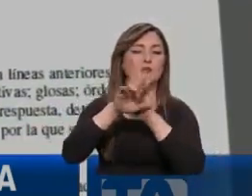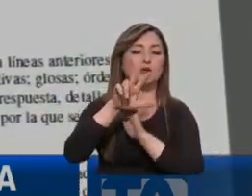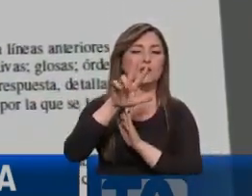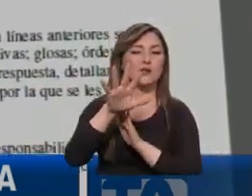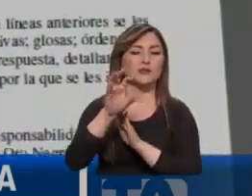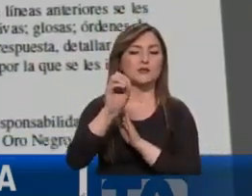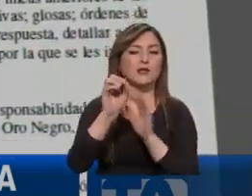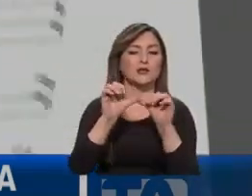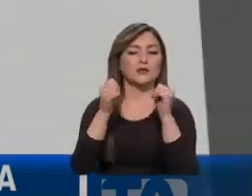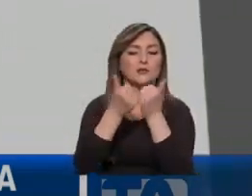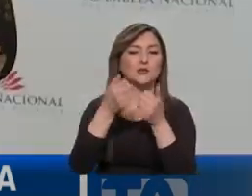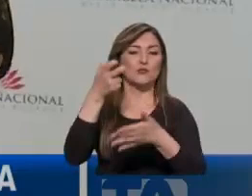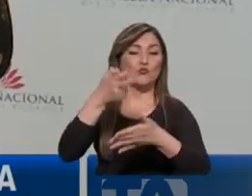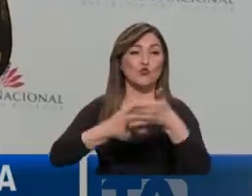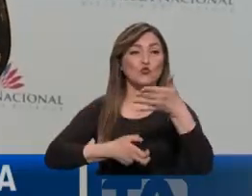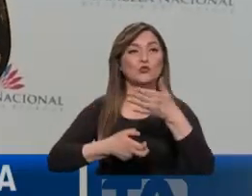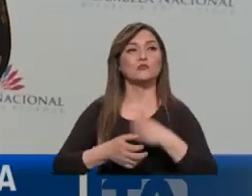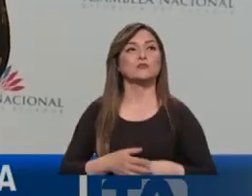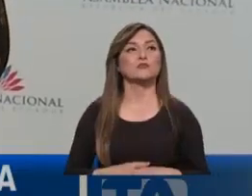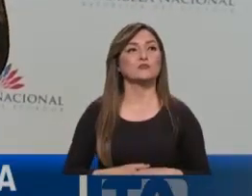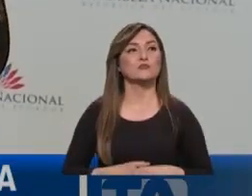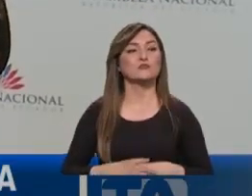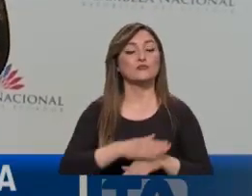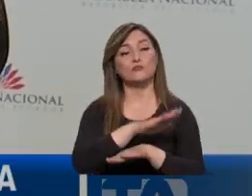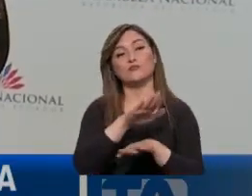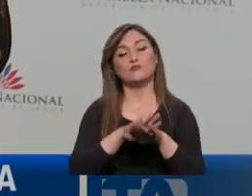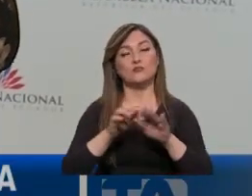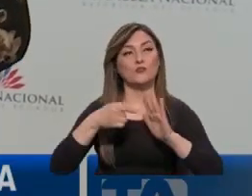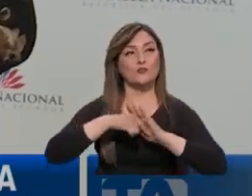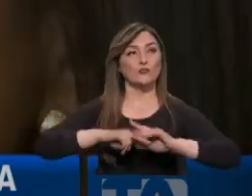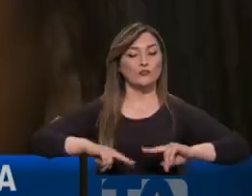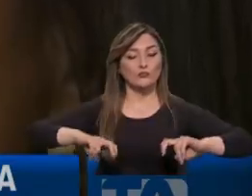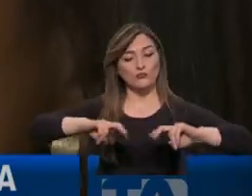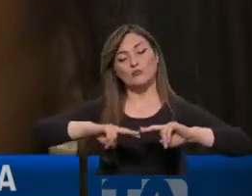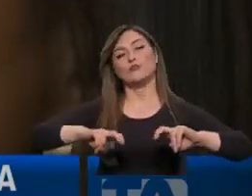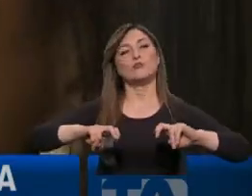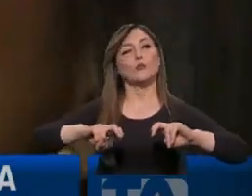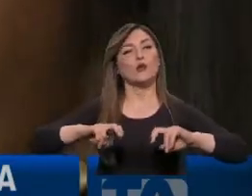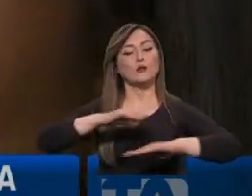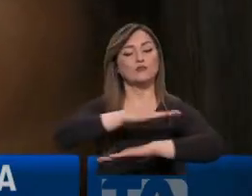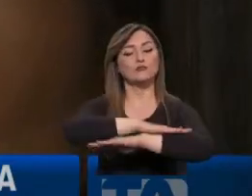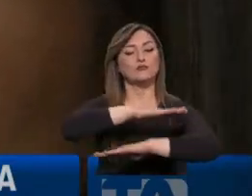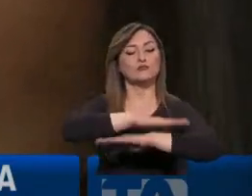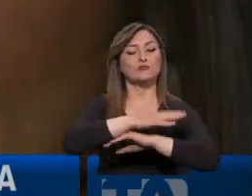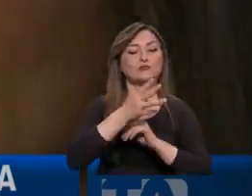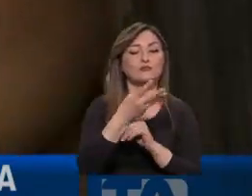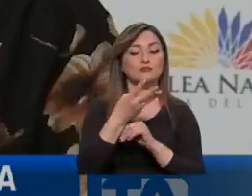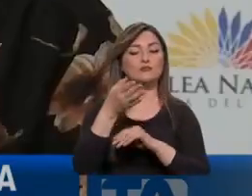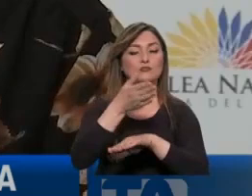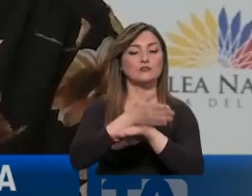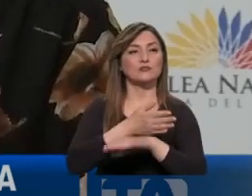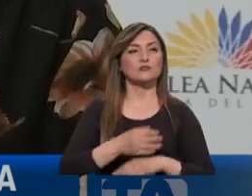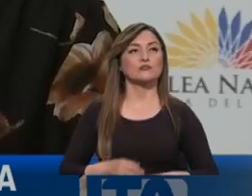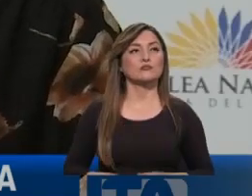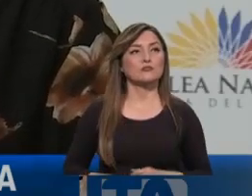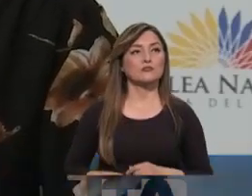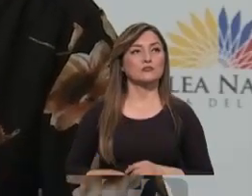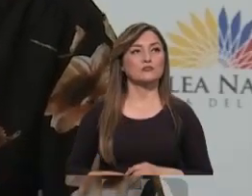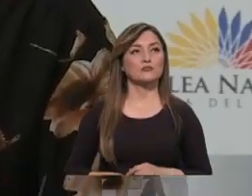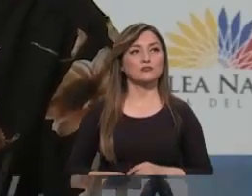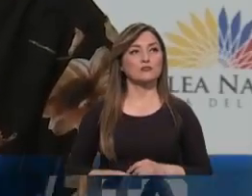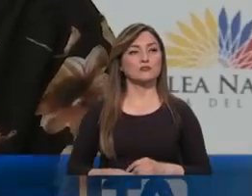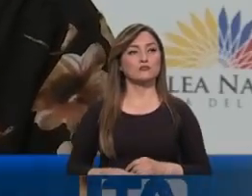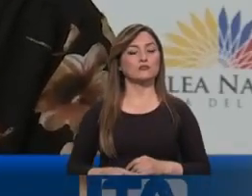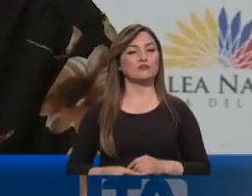30 asambleístas glosados. Sobre todo dicen porque la investigación que salió en un portal digital es preliminar. Que se aclare